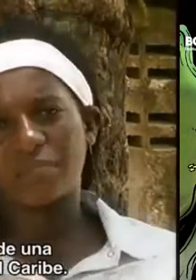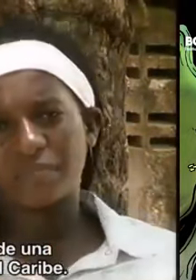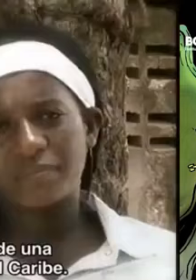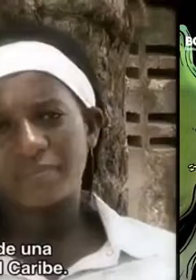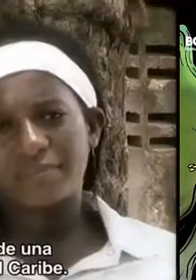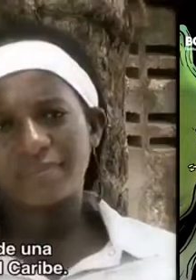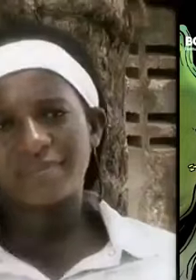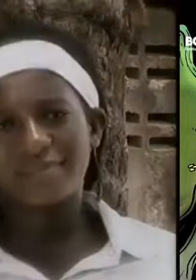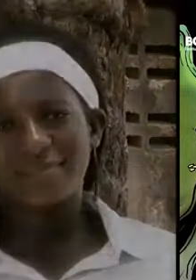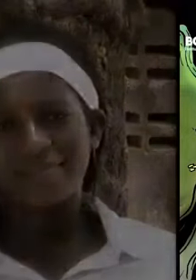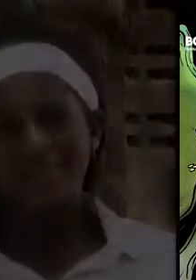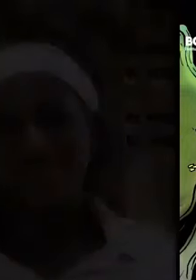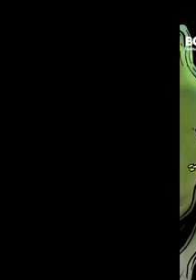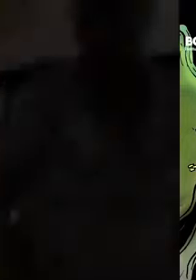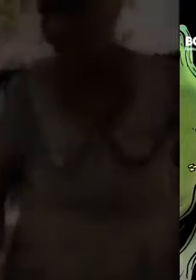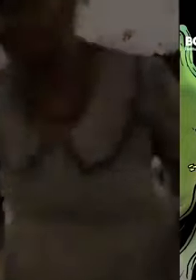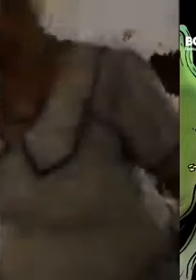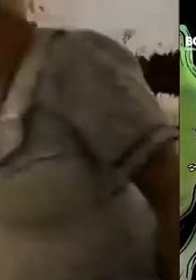andicarí.